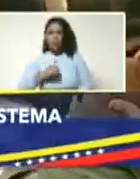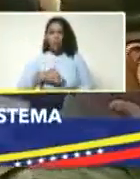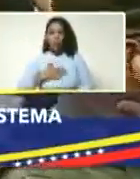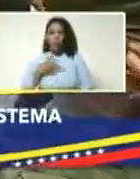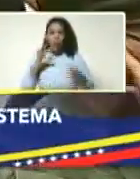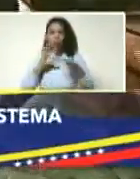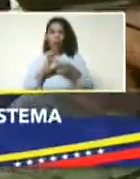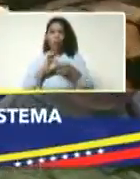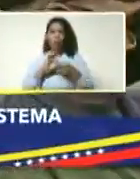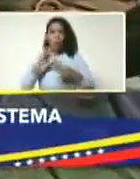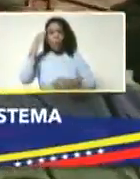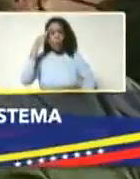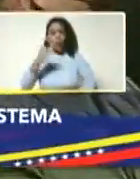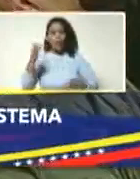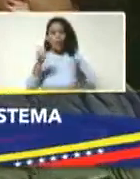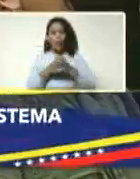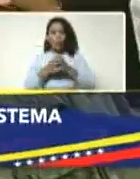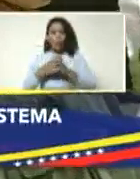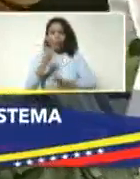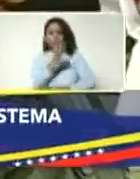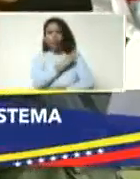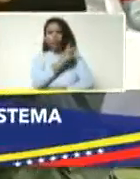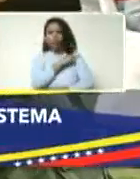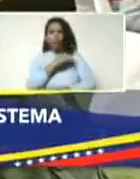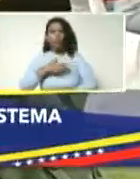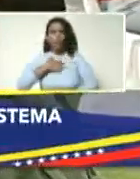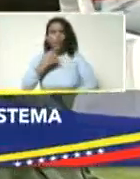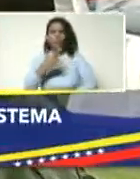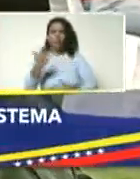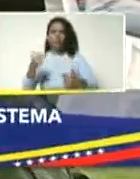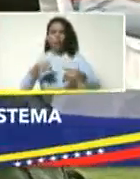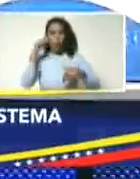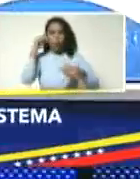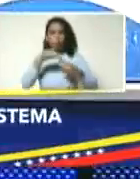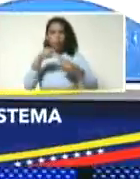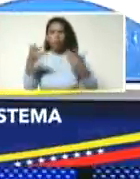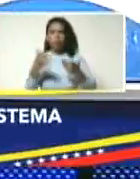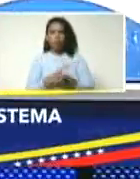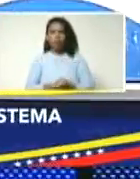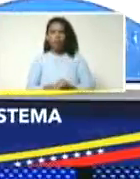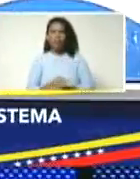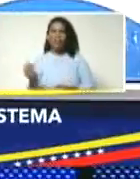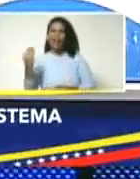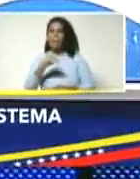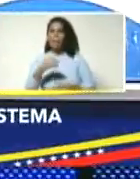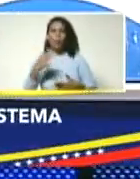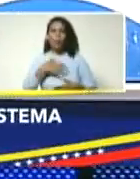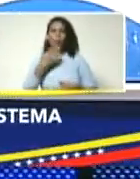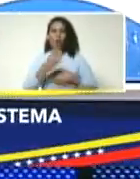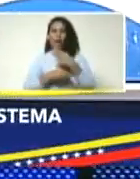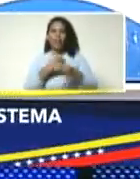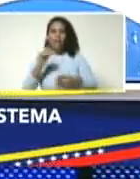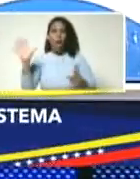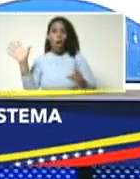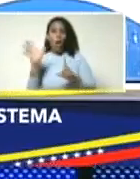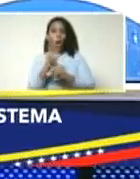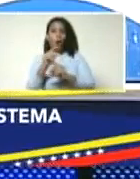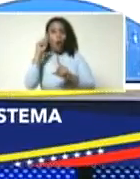Unión Cívico-Militar, General Padrino. ¿Qué me puedes decir de esta meta? ¿Qué más podemos hacer para lograr la